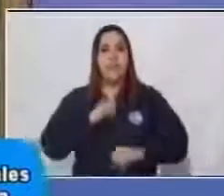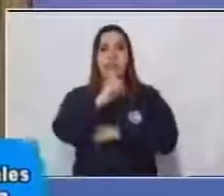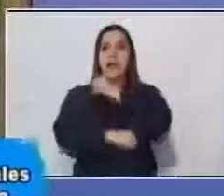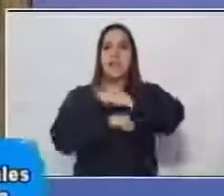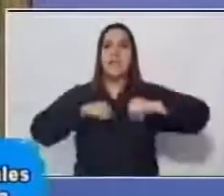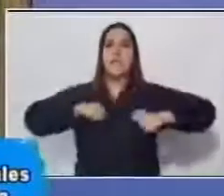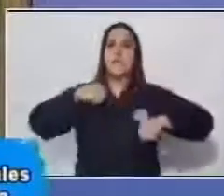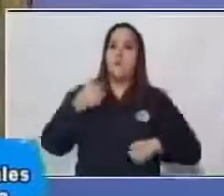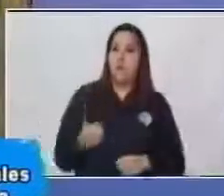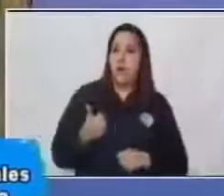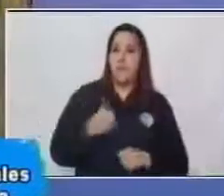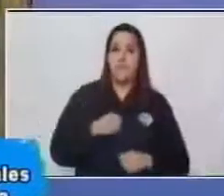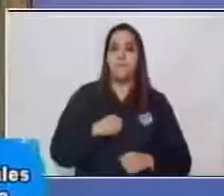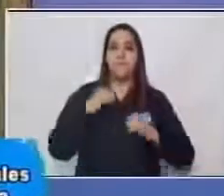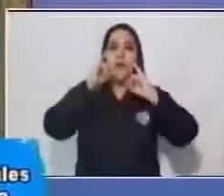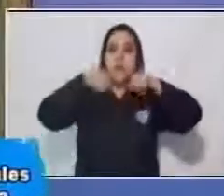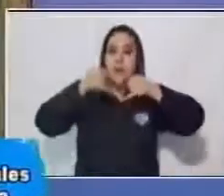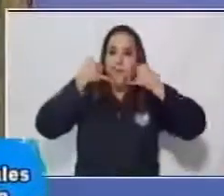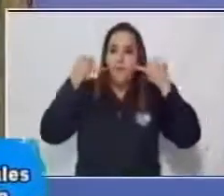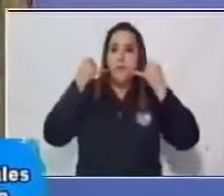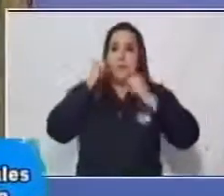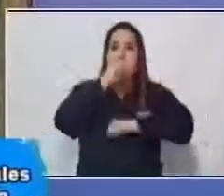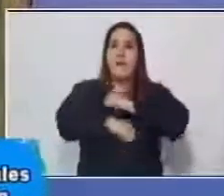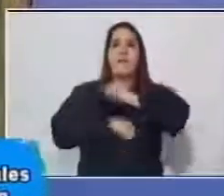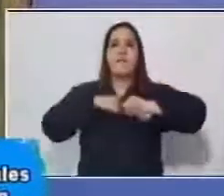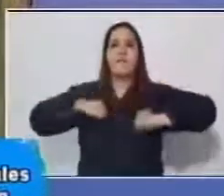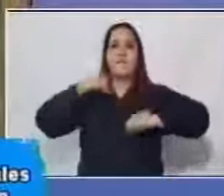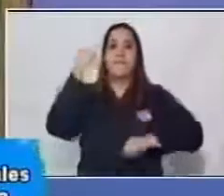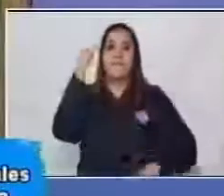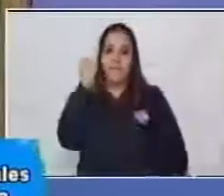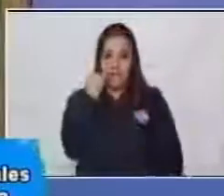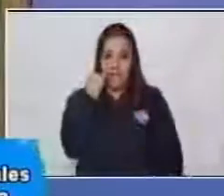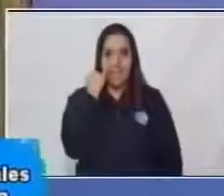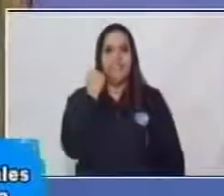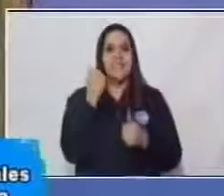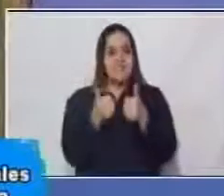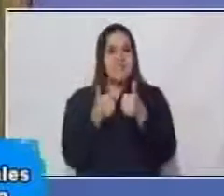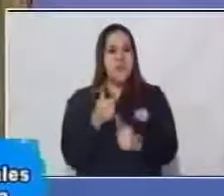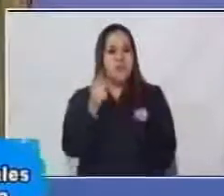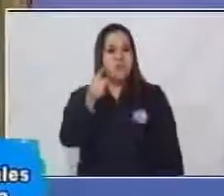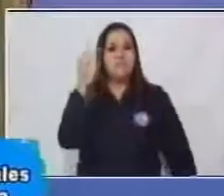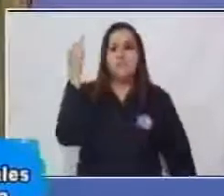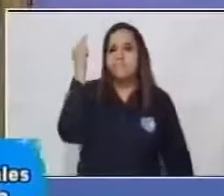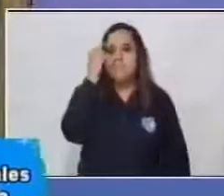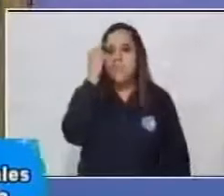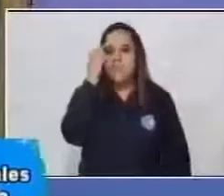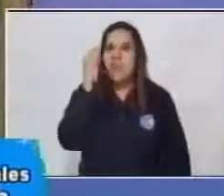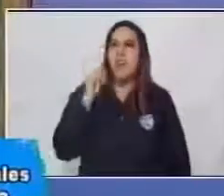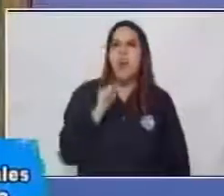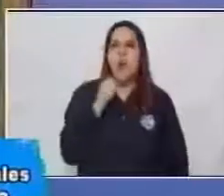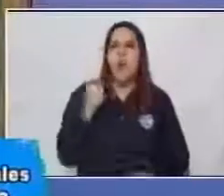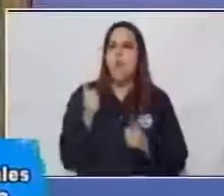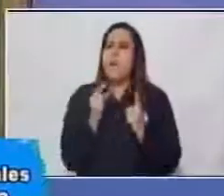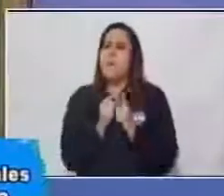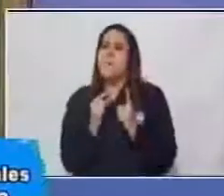fa, fideos empieza con fi. Muy bien. A ver, piensa, dime otra cosa que empiece con